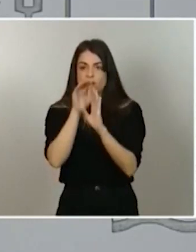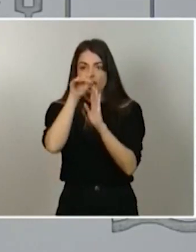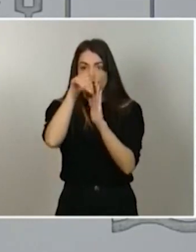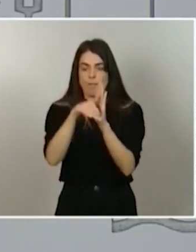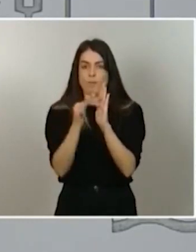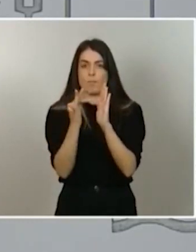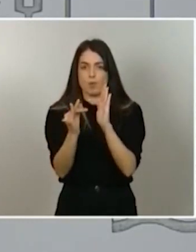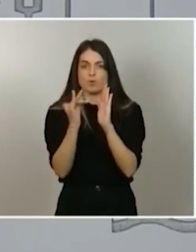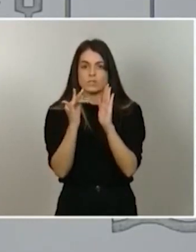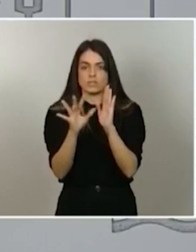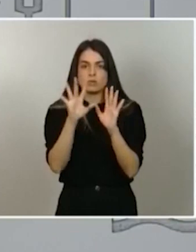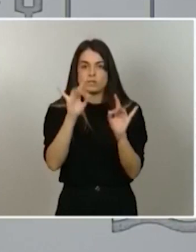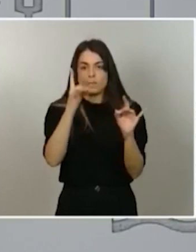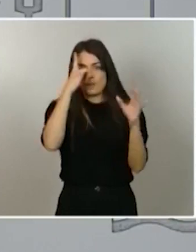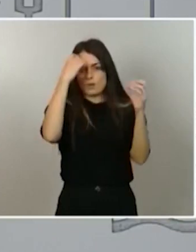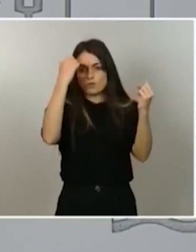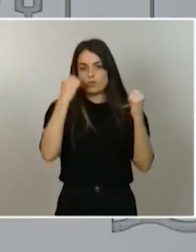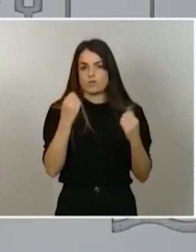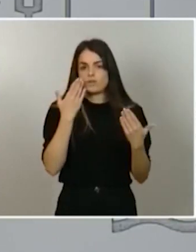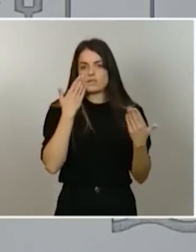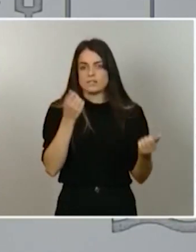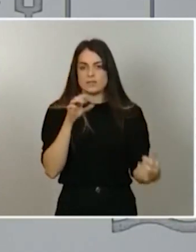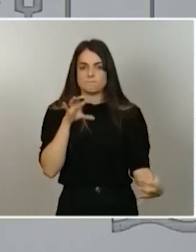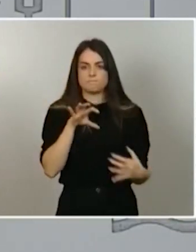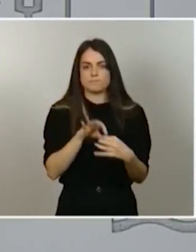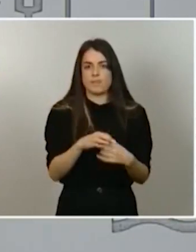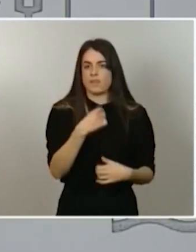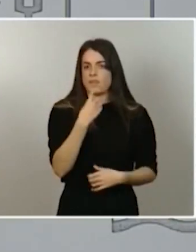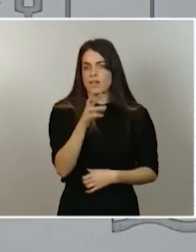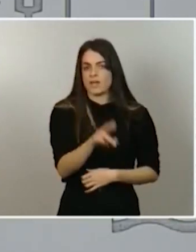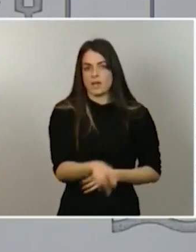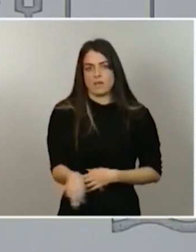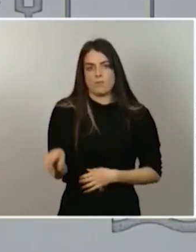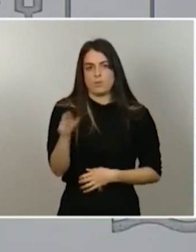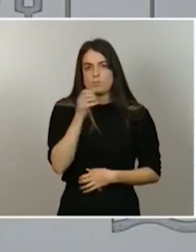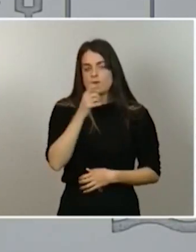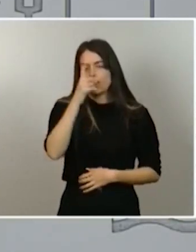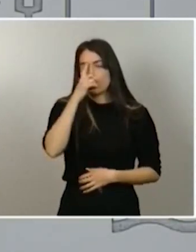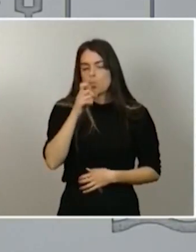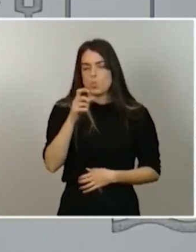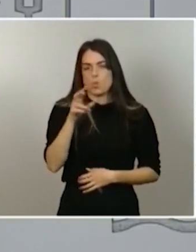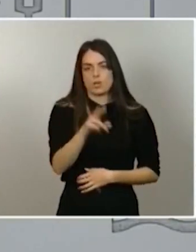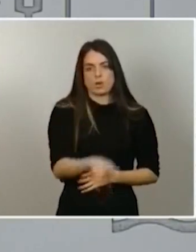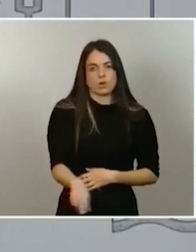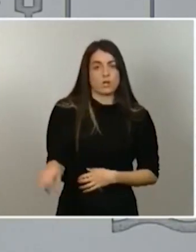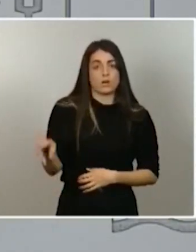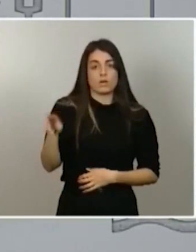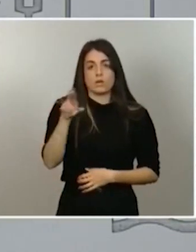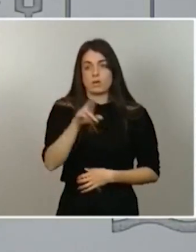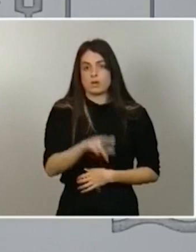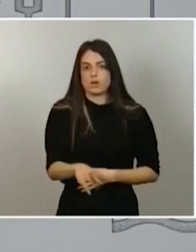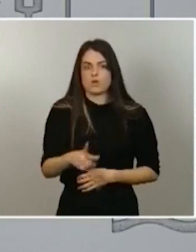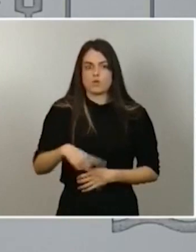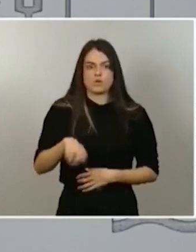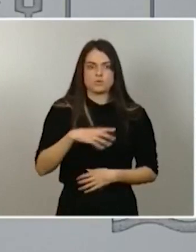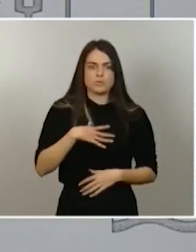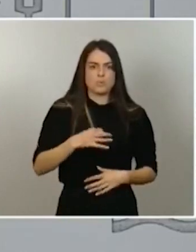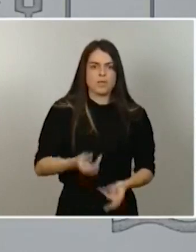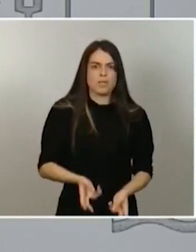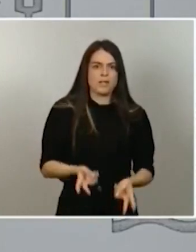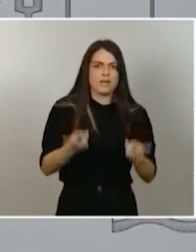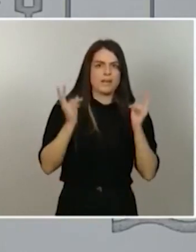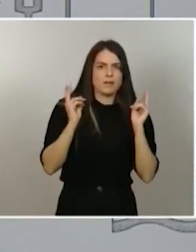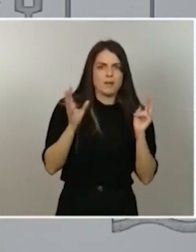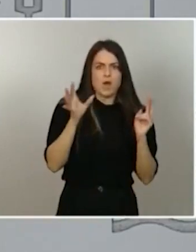autoridades sanitarias están permanentemente haciendo un recordatorio de que no se puede digamos que acelerar una